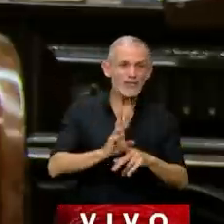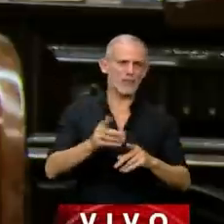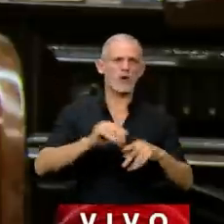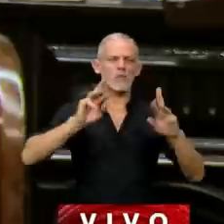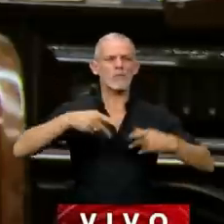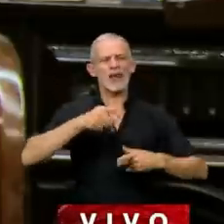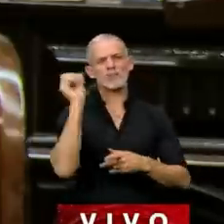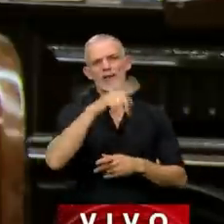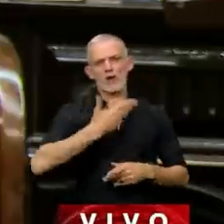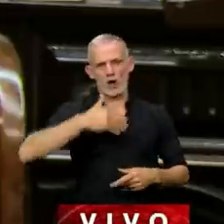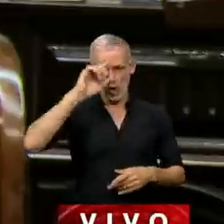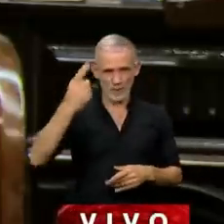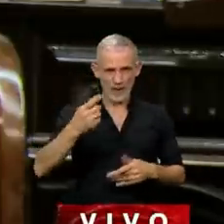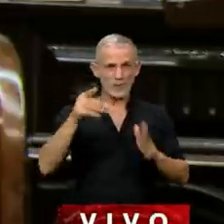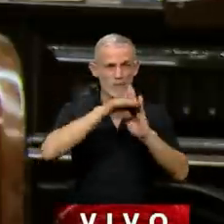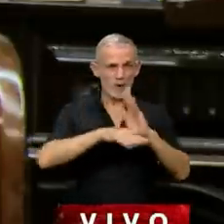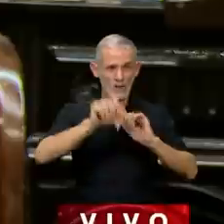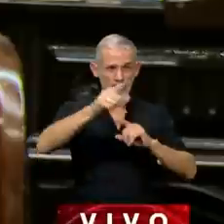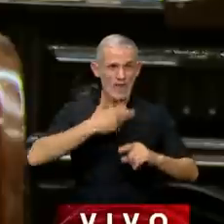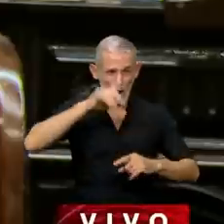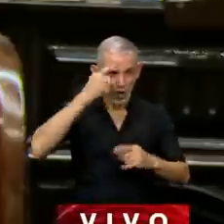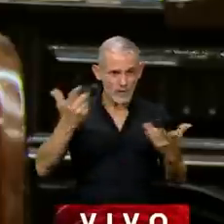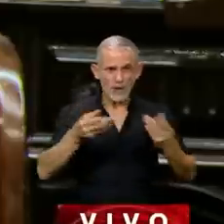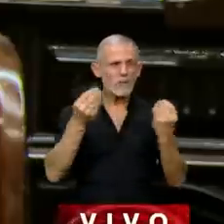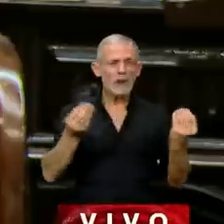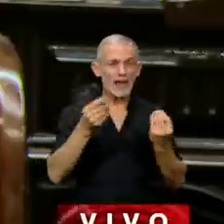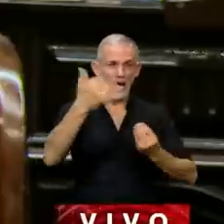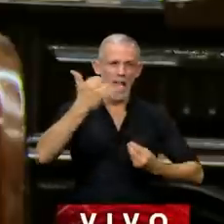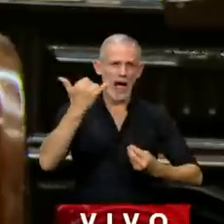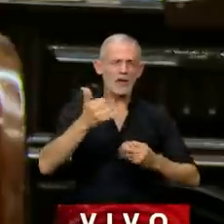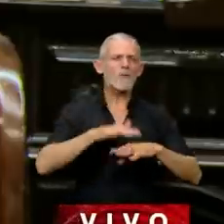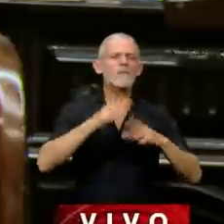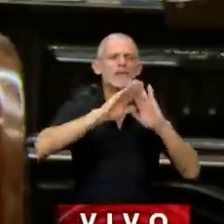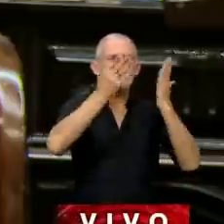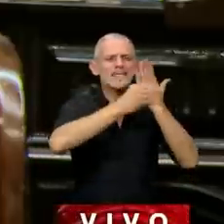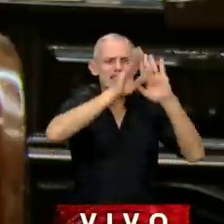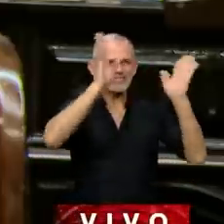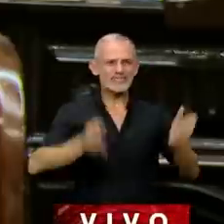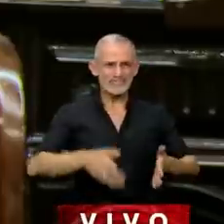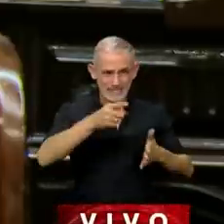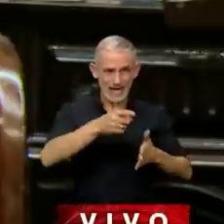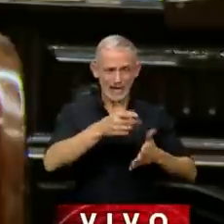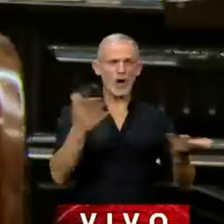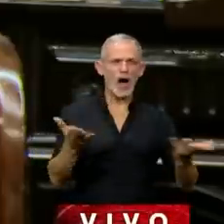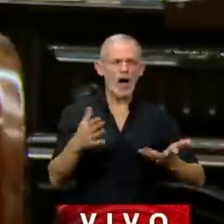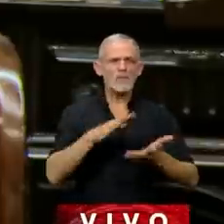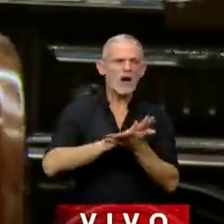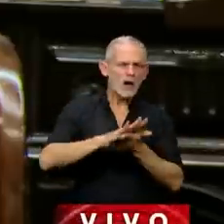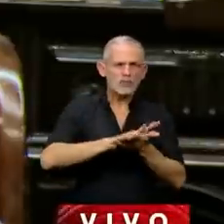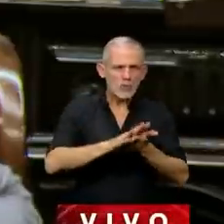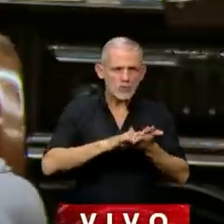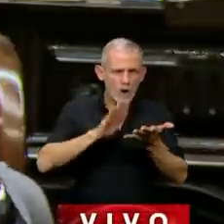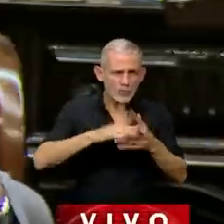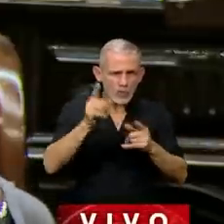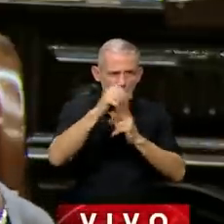política certera y un programa de gobierno para el cual existe un ministerio que no está remediando los problemas